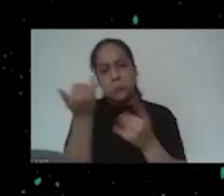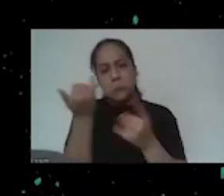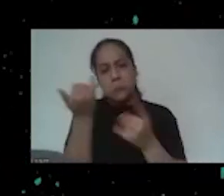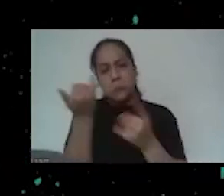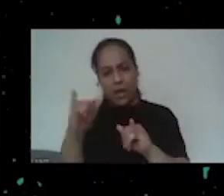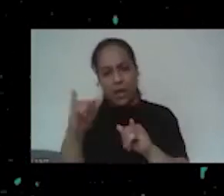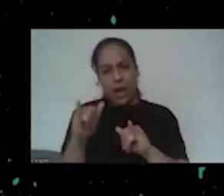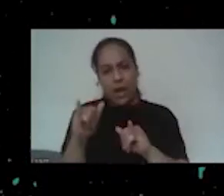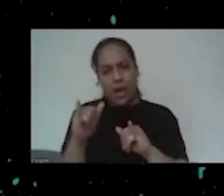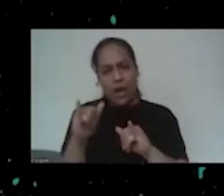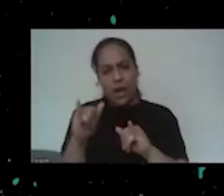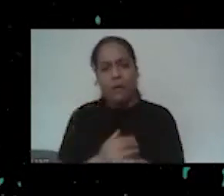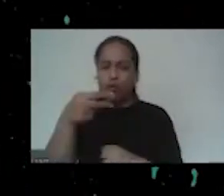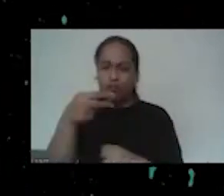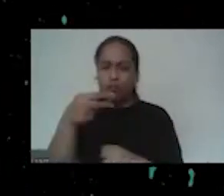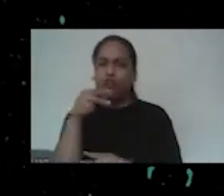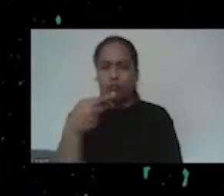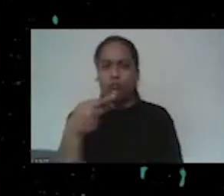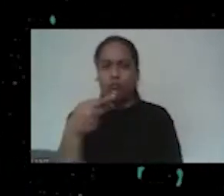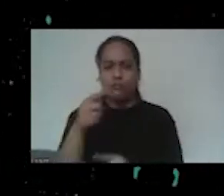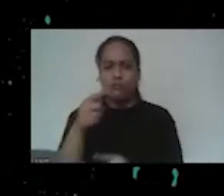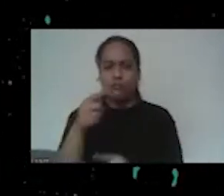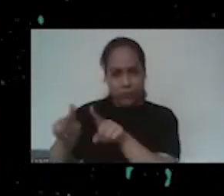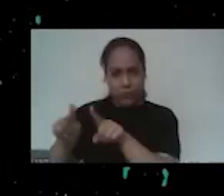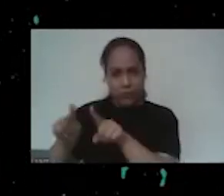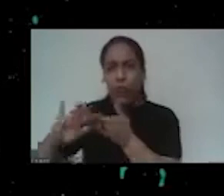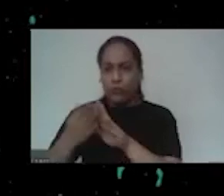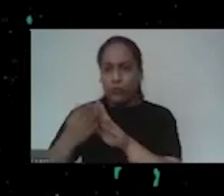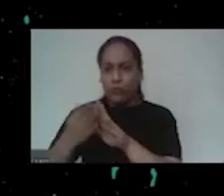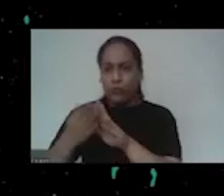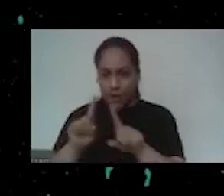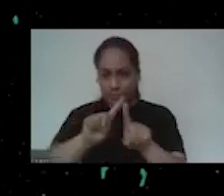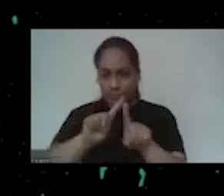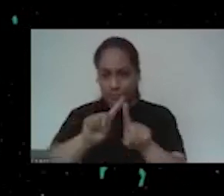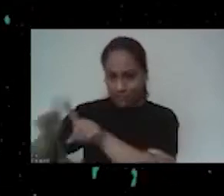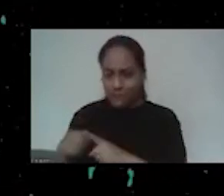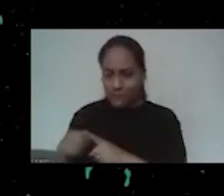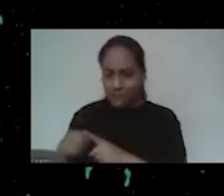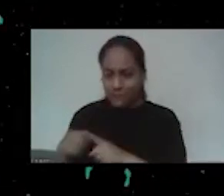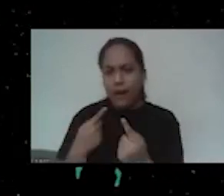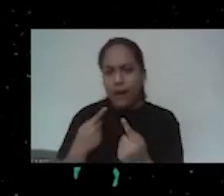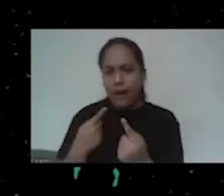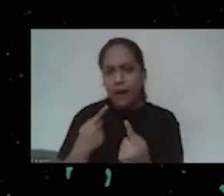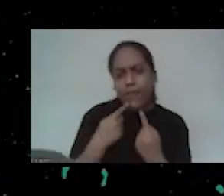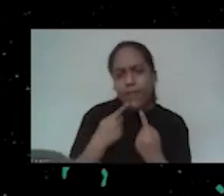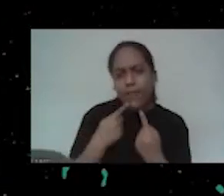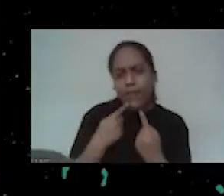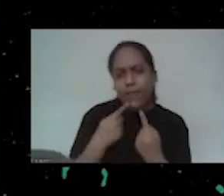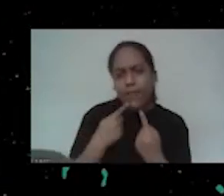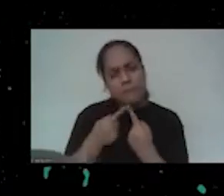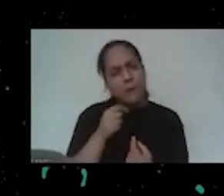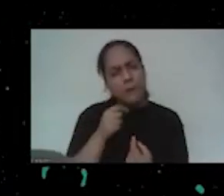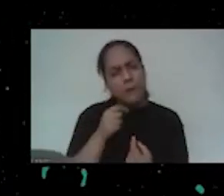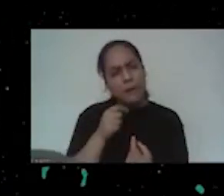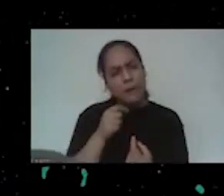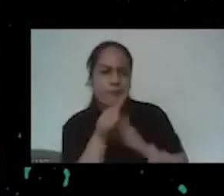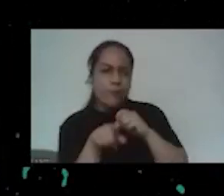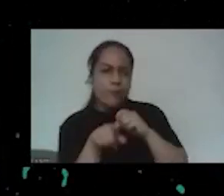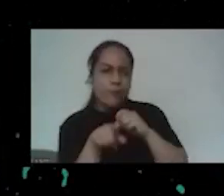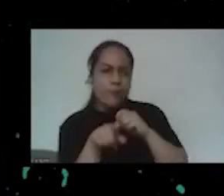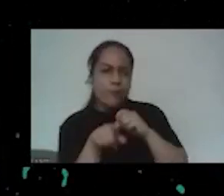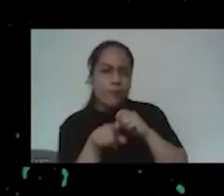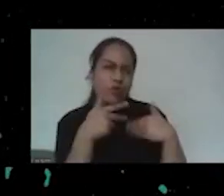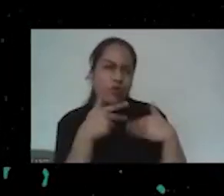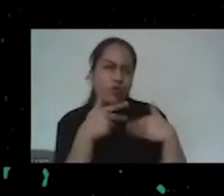2 indígenas de diferentes etnias en particular, conversando sobre los mitos, también pidiéndoles su opinión sobre mis